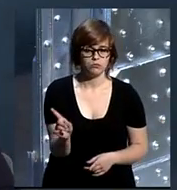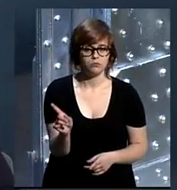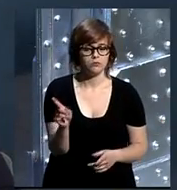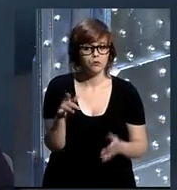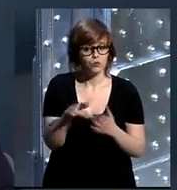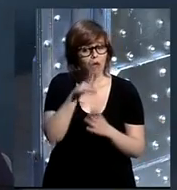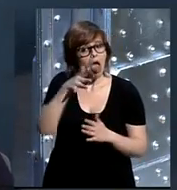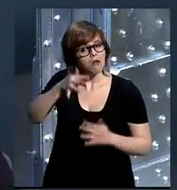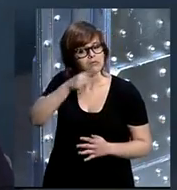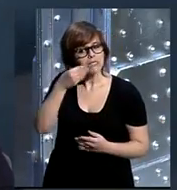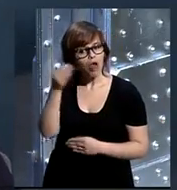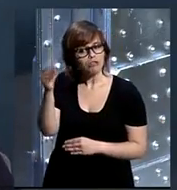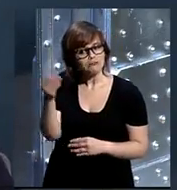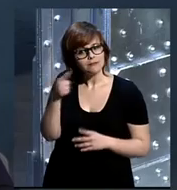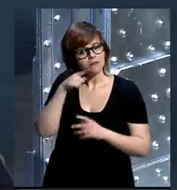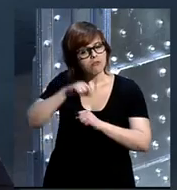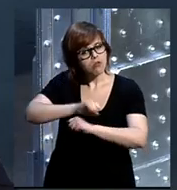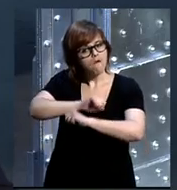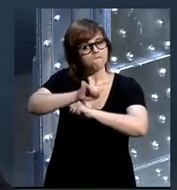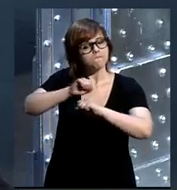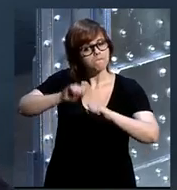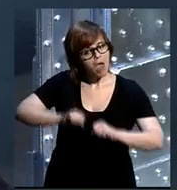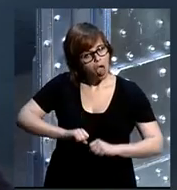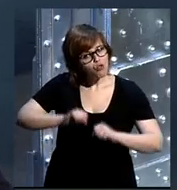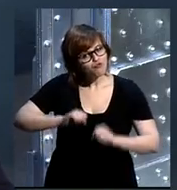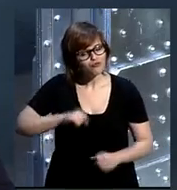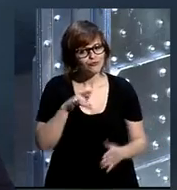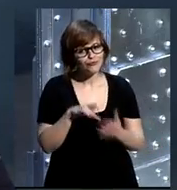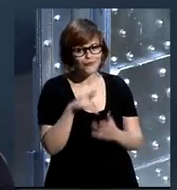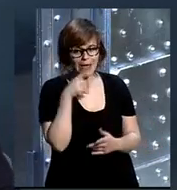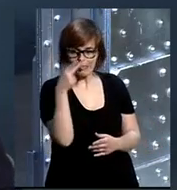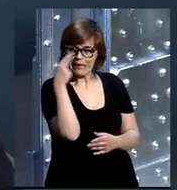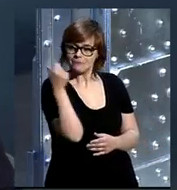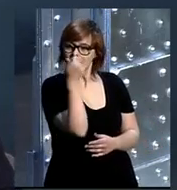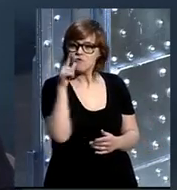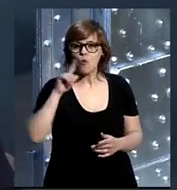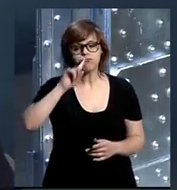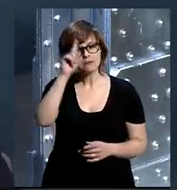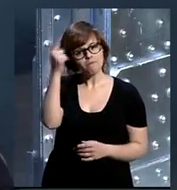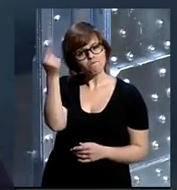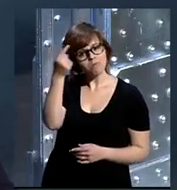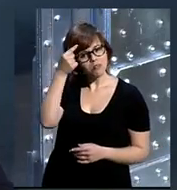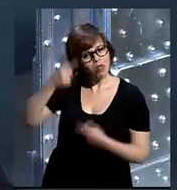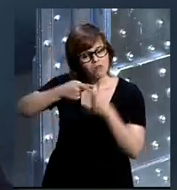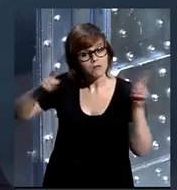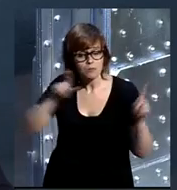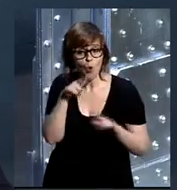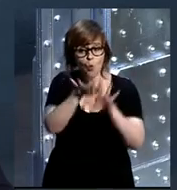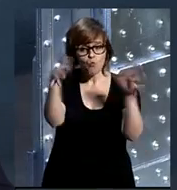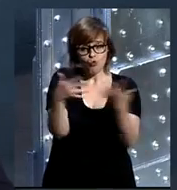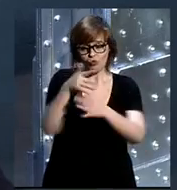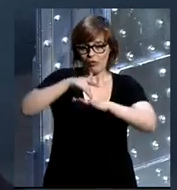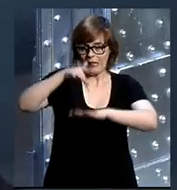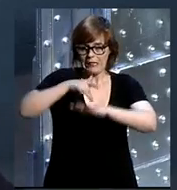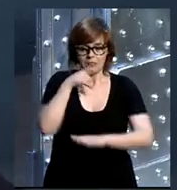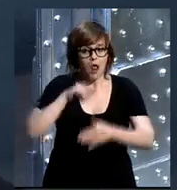dejan de ser adolescentes, empieza a importarles muchísimo más, pero tienen otra mentalidad. Han nacido ya en ese mundo, han vivido ese